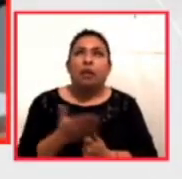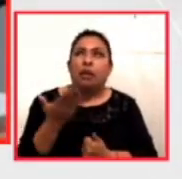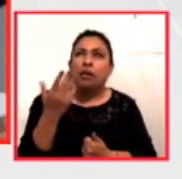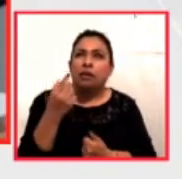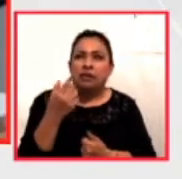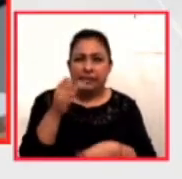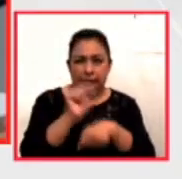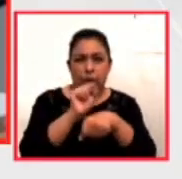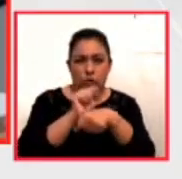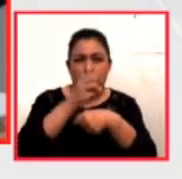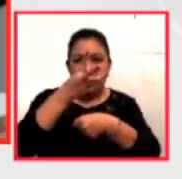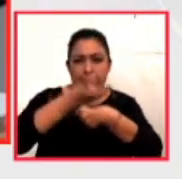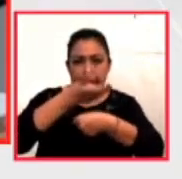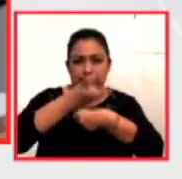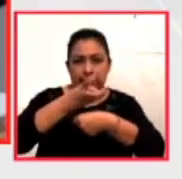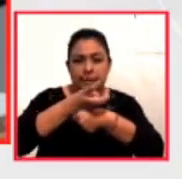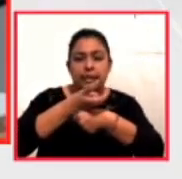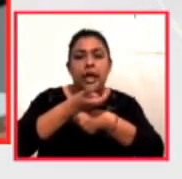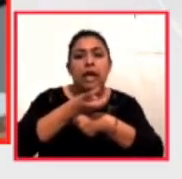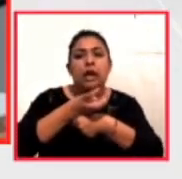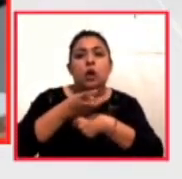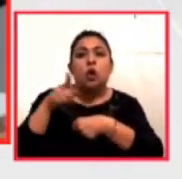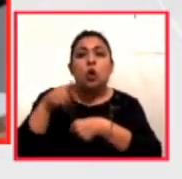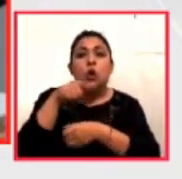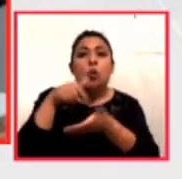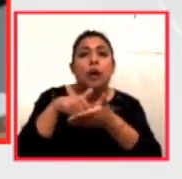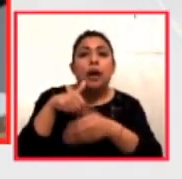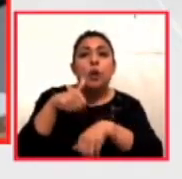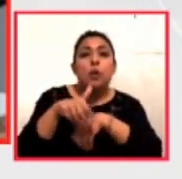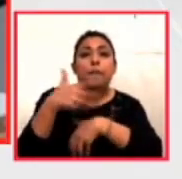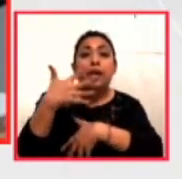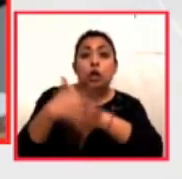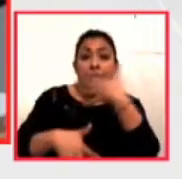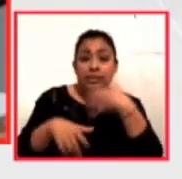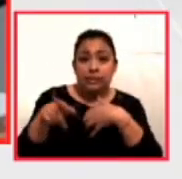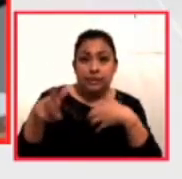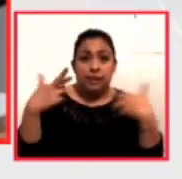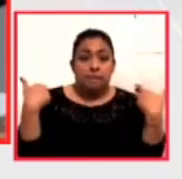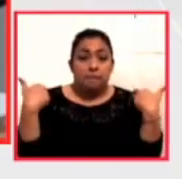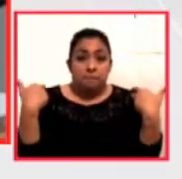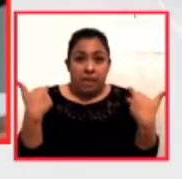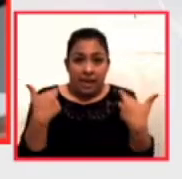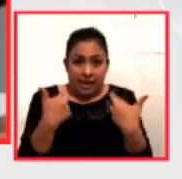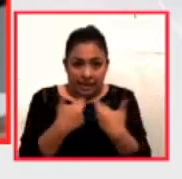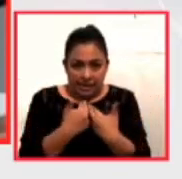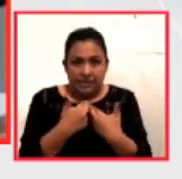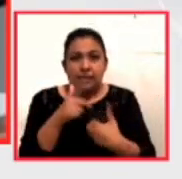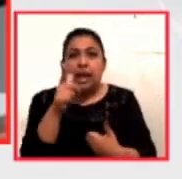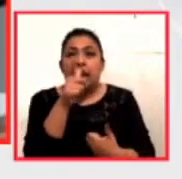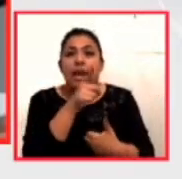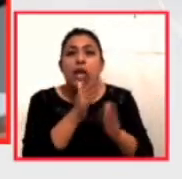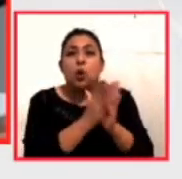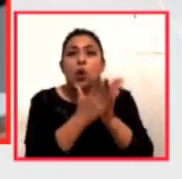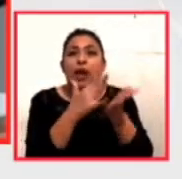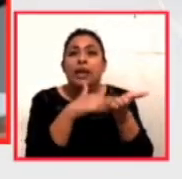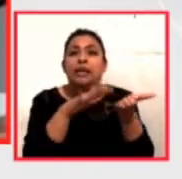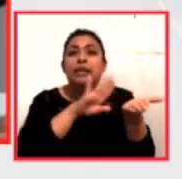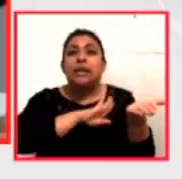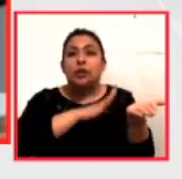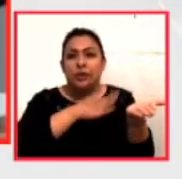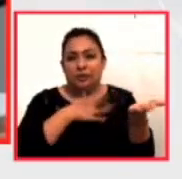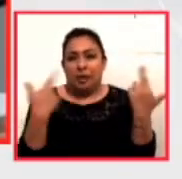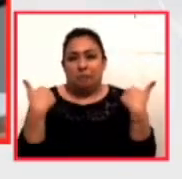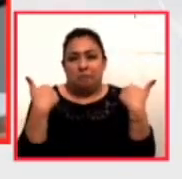de secundaria, en la secundaria 15, la maestra de lengua y literatura españolas,